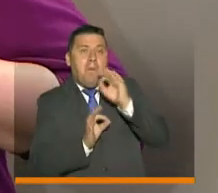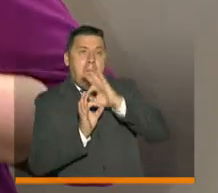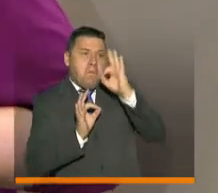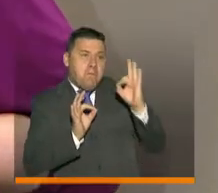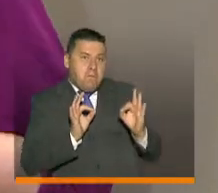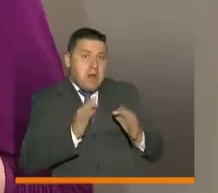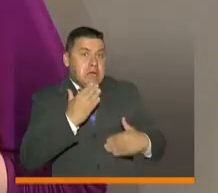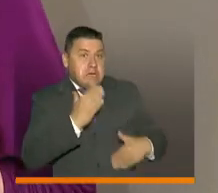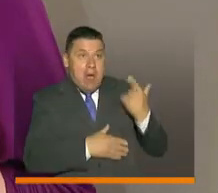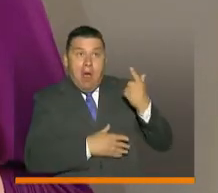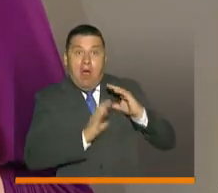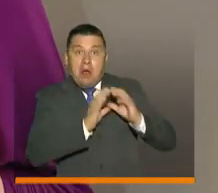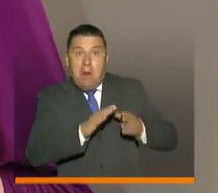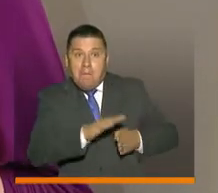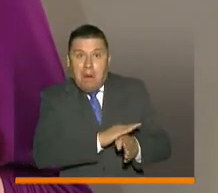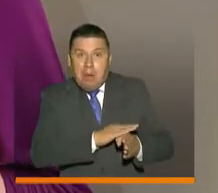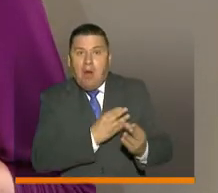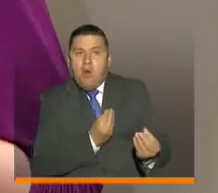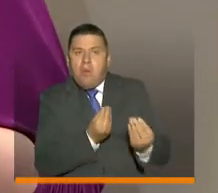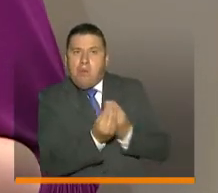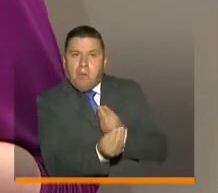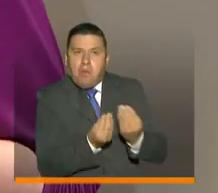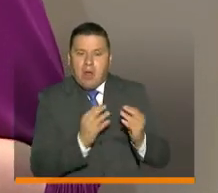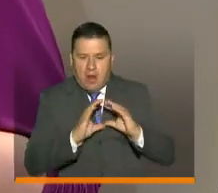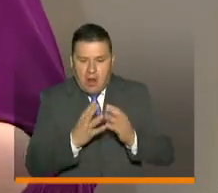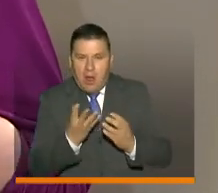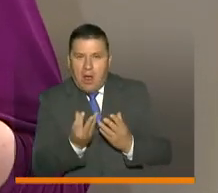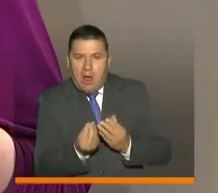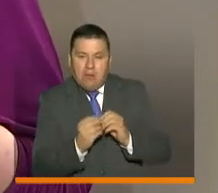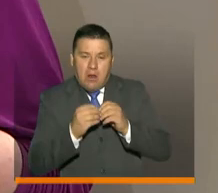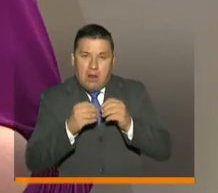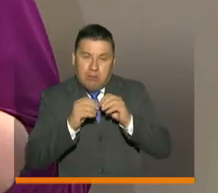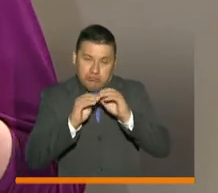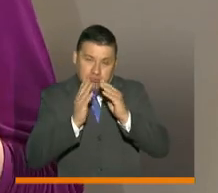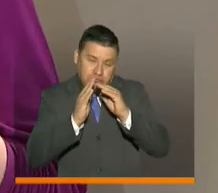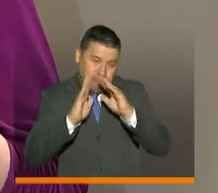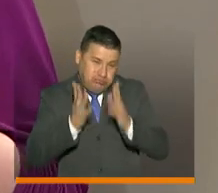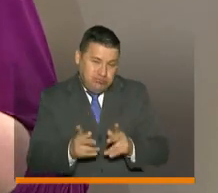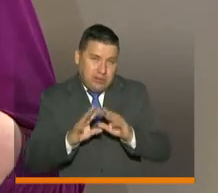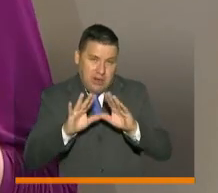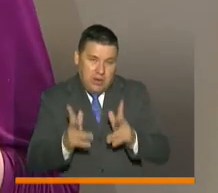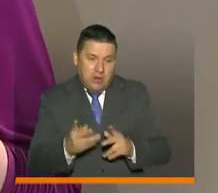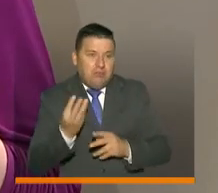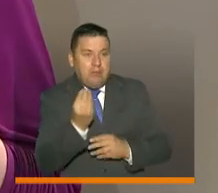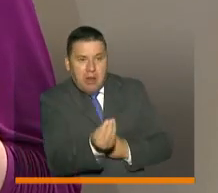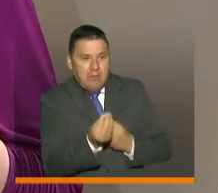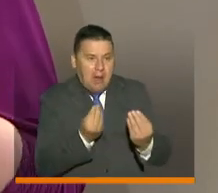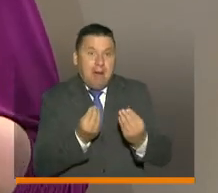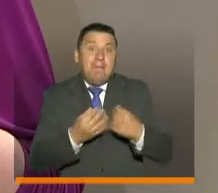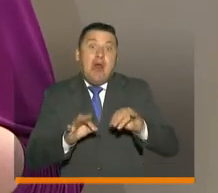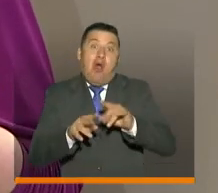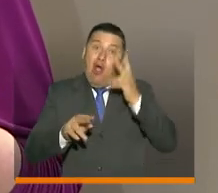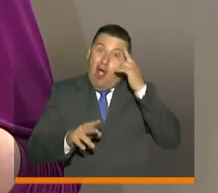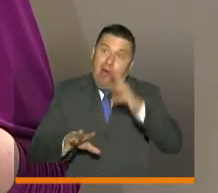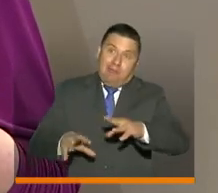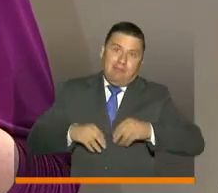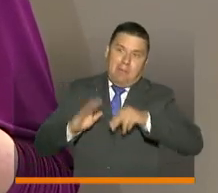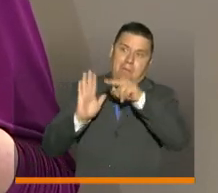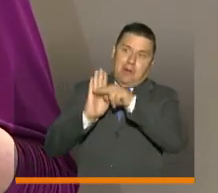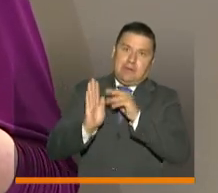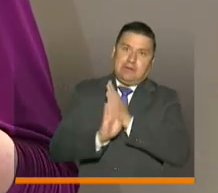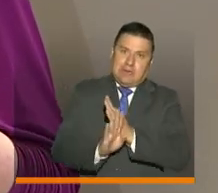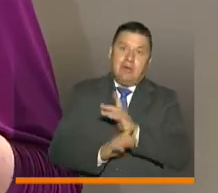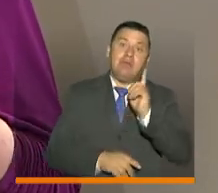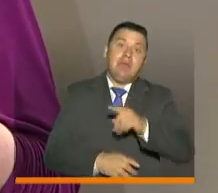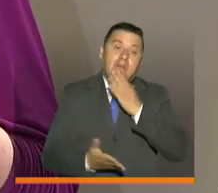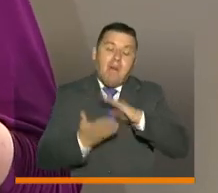claros, de inicio de este proceso de alternancia, cómo con la unión de voluntades, con los recursos, con los protocolos de bioseguridad y obviamente con el consentimiento